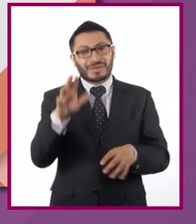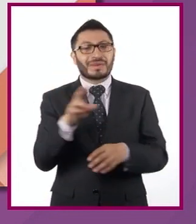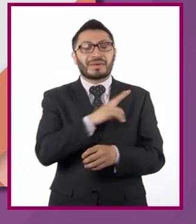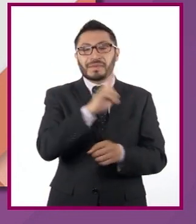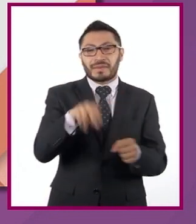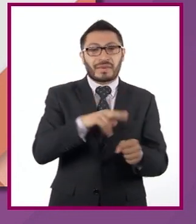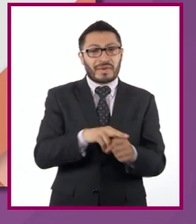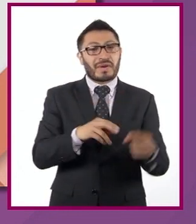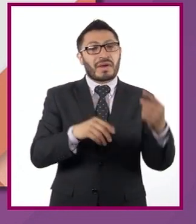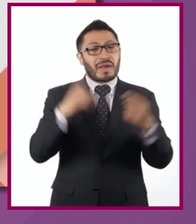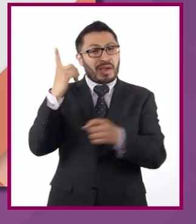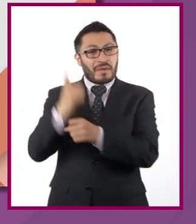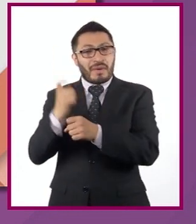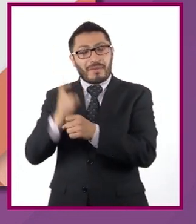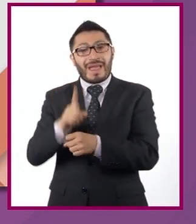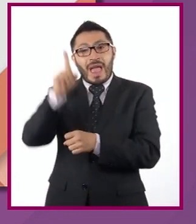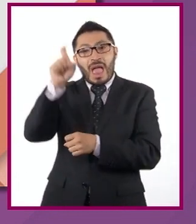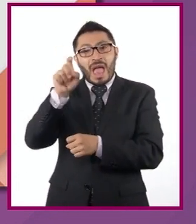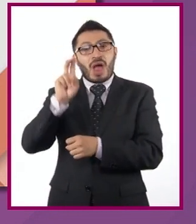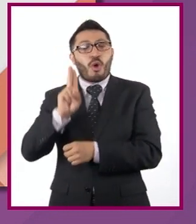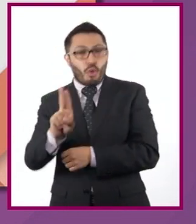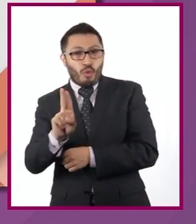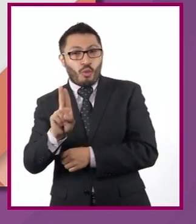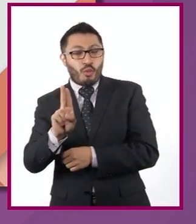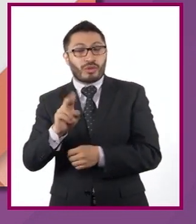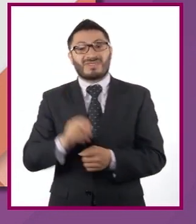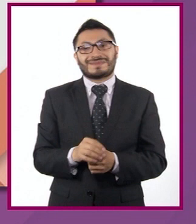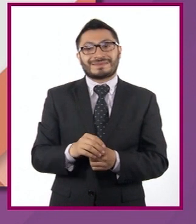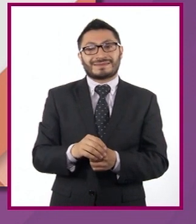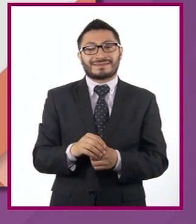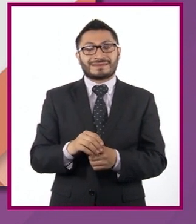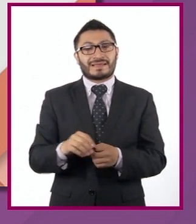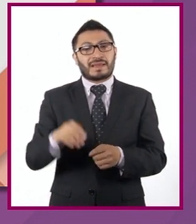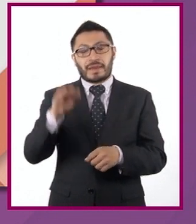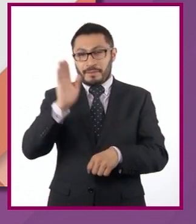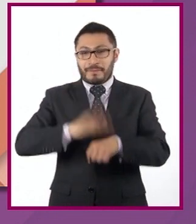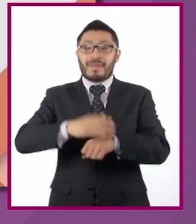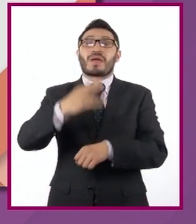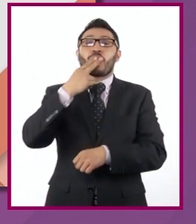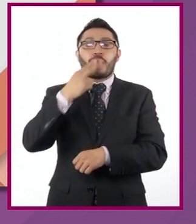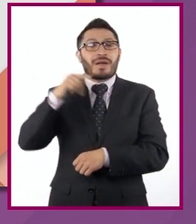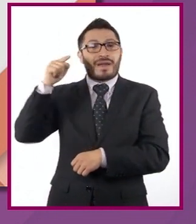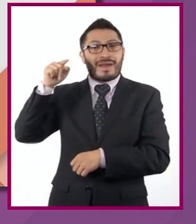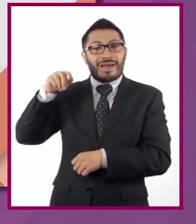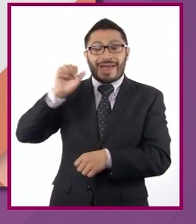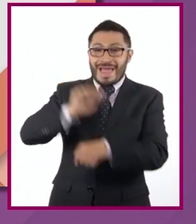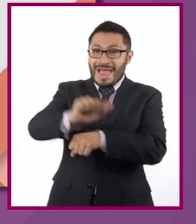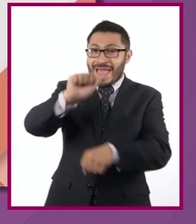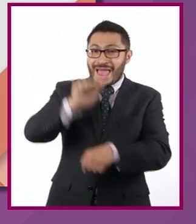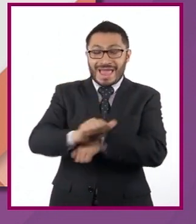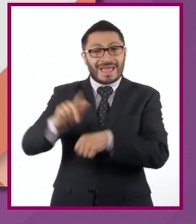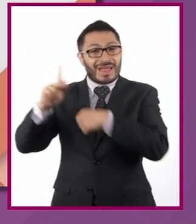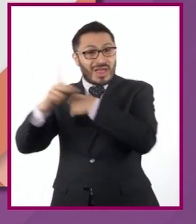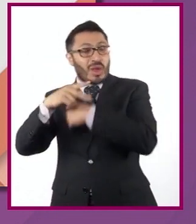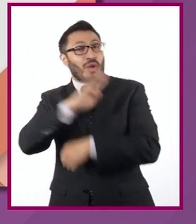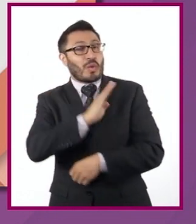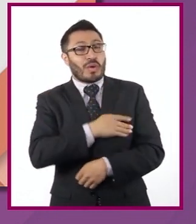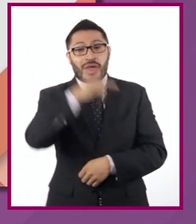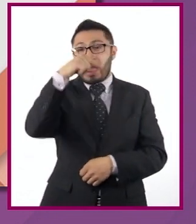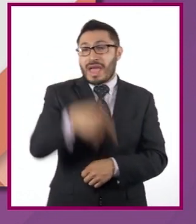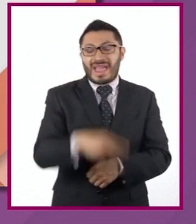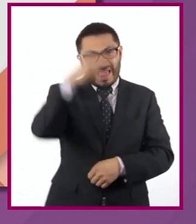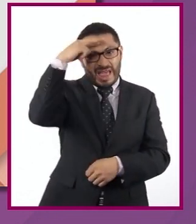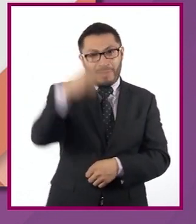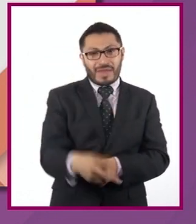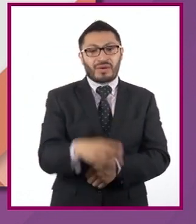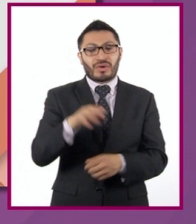la primera, con el énfasis en la primera sílaba fut, es más usada por argentinos y españoles. En cambio, en México se utiliza